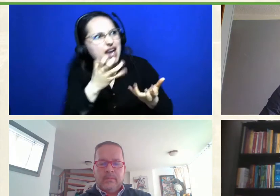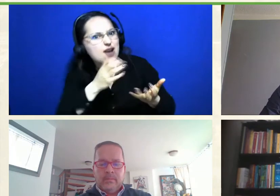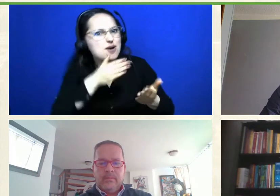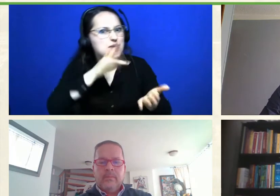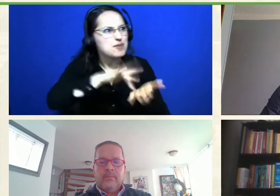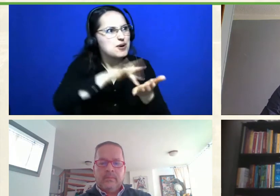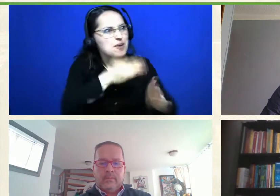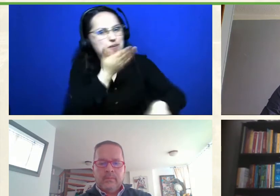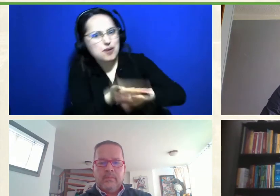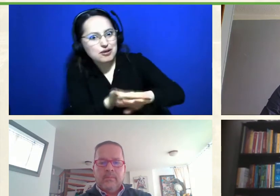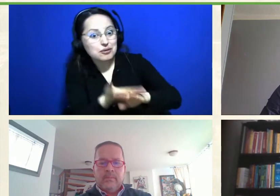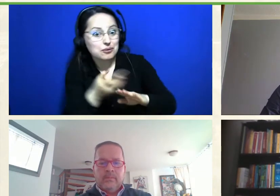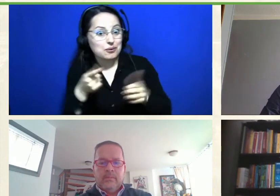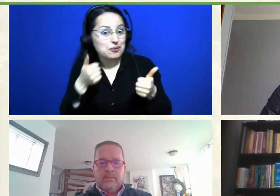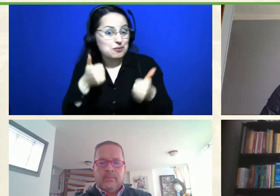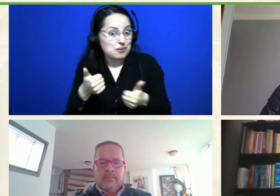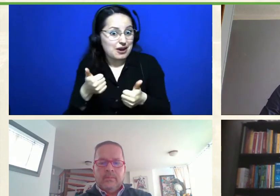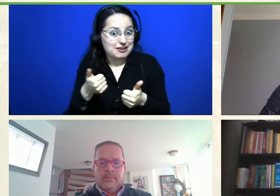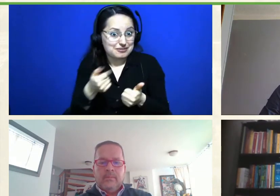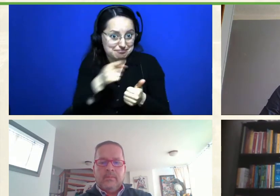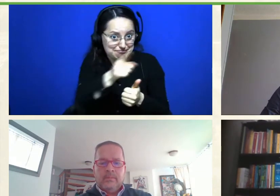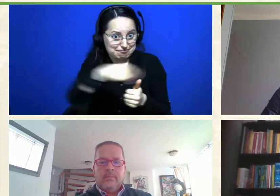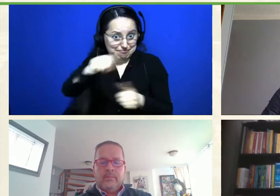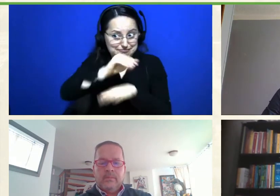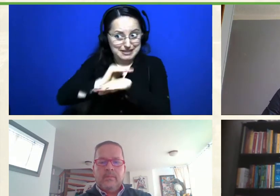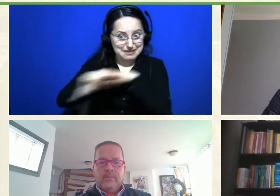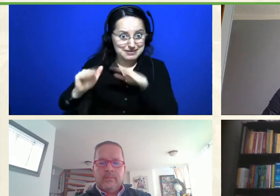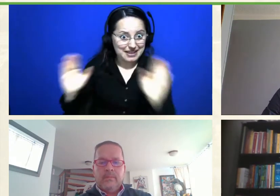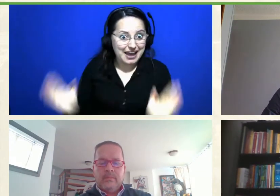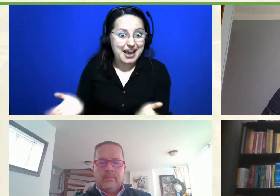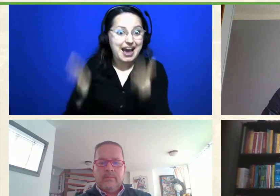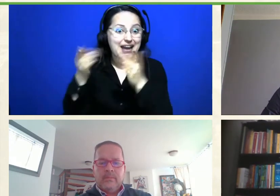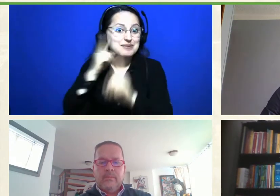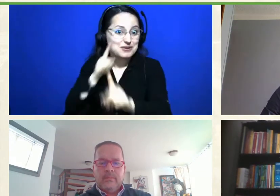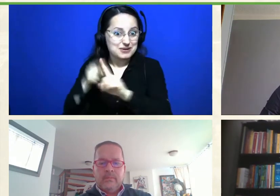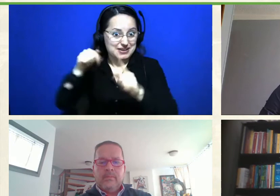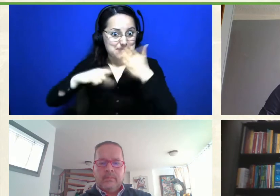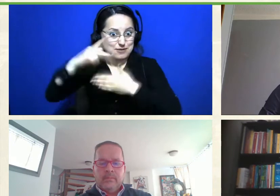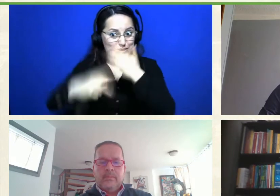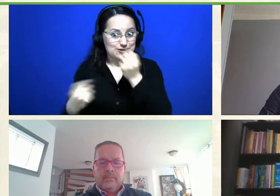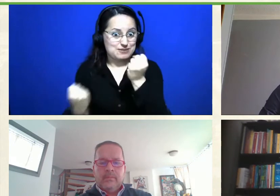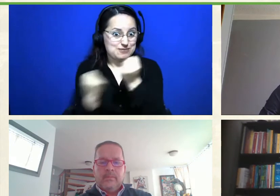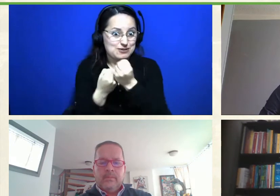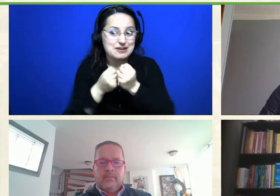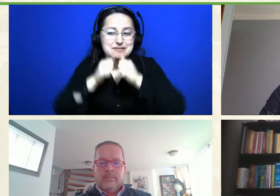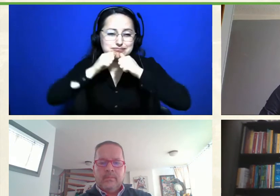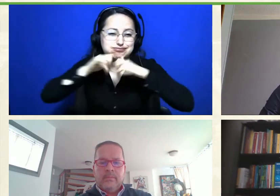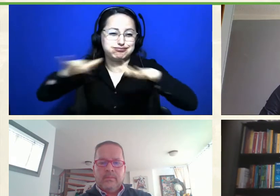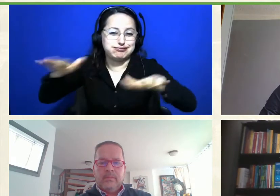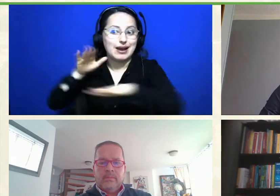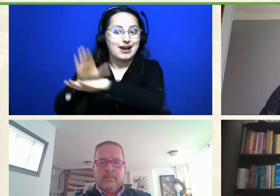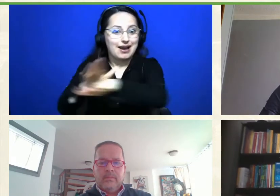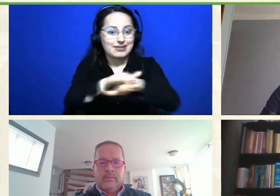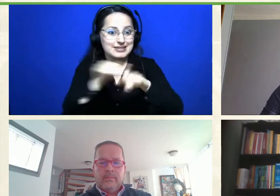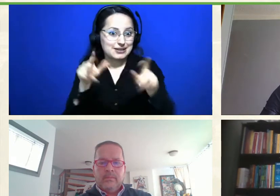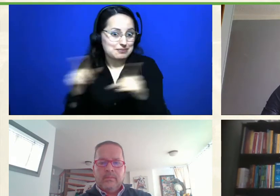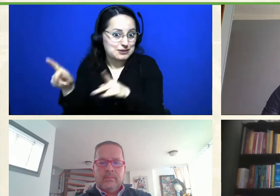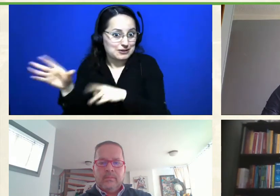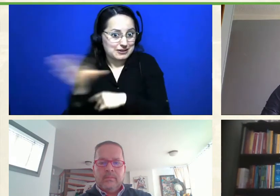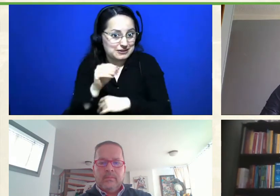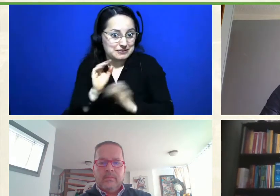invitémoslos, que se animen a conocer más de Obra por tu Lugar y que nos ayuden a replicarlo. ¿Quieres comienzas,